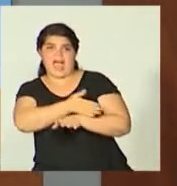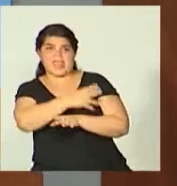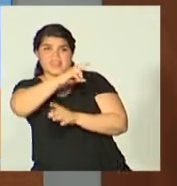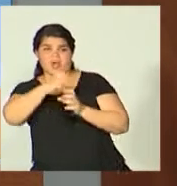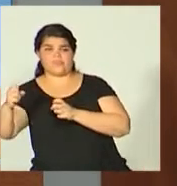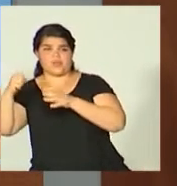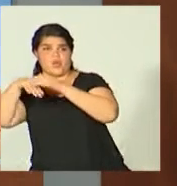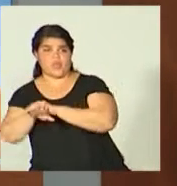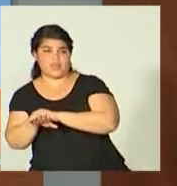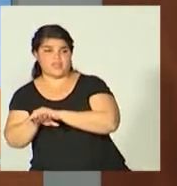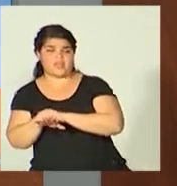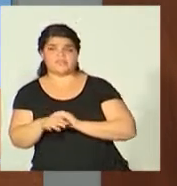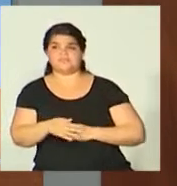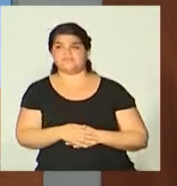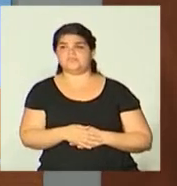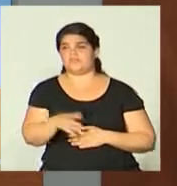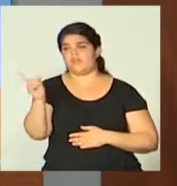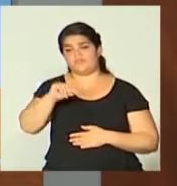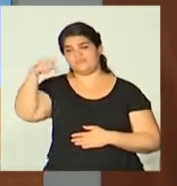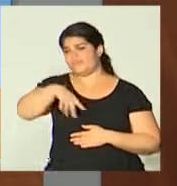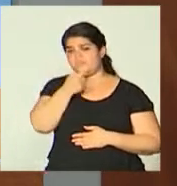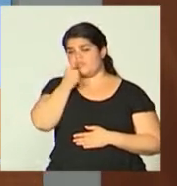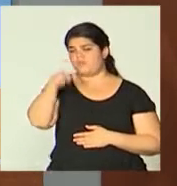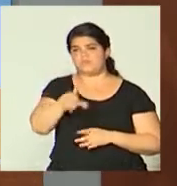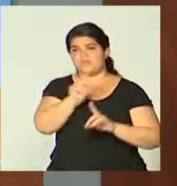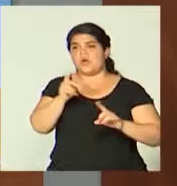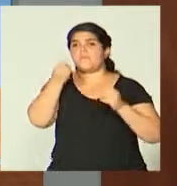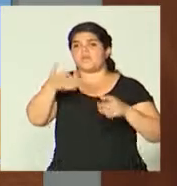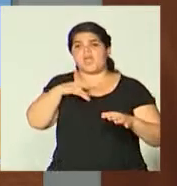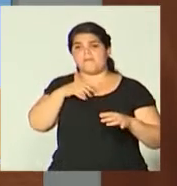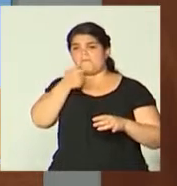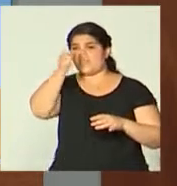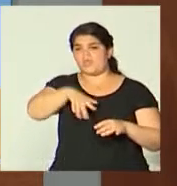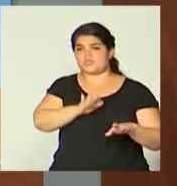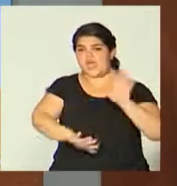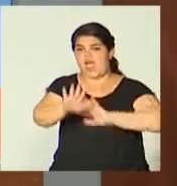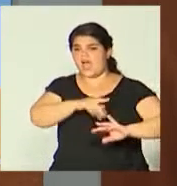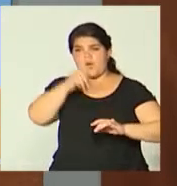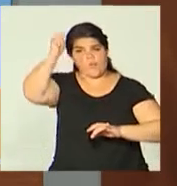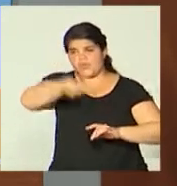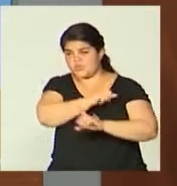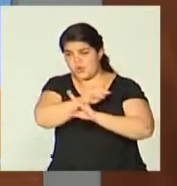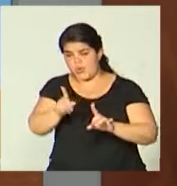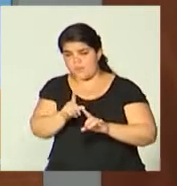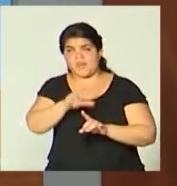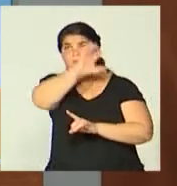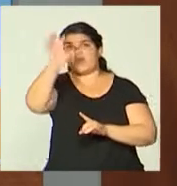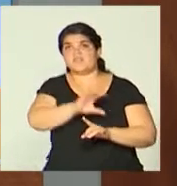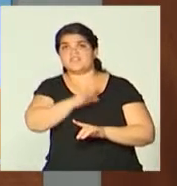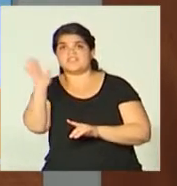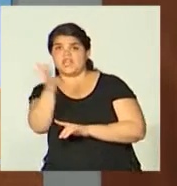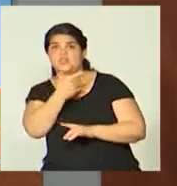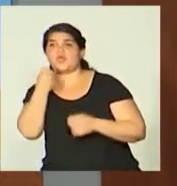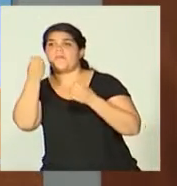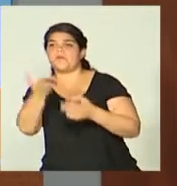ver, en el fallo de la Corte no, porque la provincia no hizo juicio, pero sí se abre para todas las provincias, que va a tener que pagar